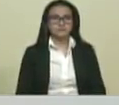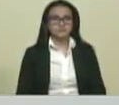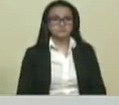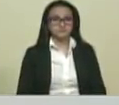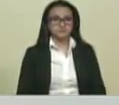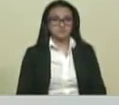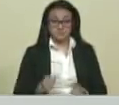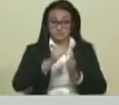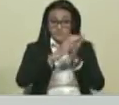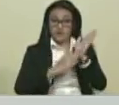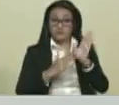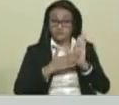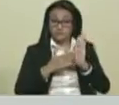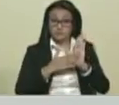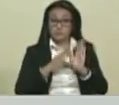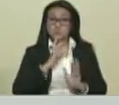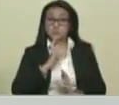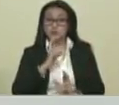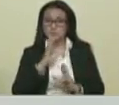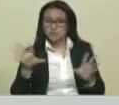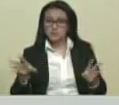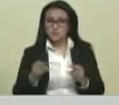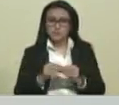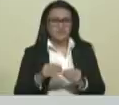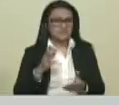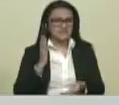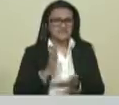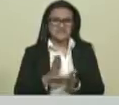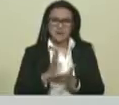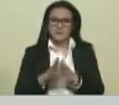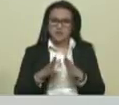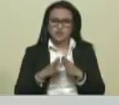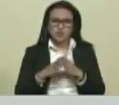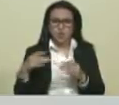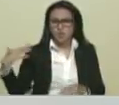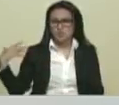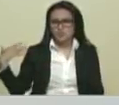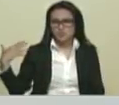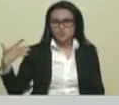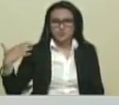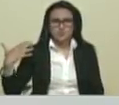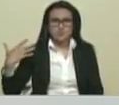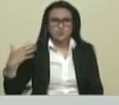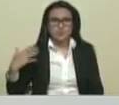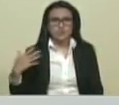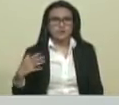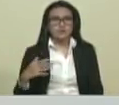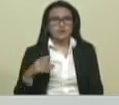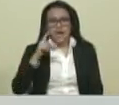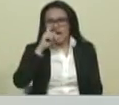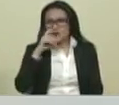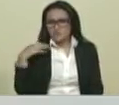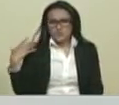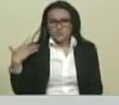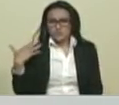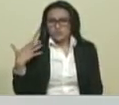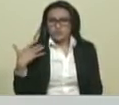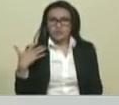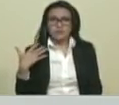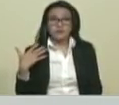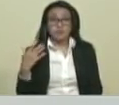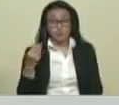boletín, como siempre, se ha hecho en todas las elecciones a lo largo de todos estos años, que como sabemos han